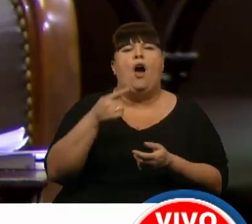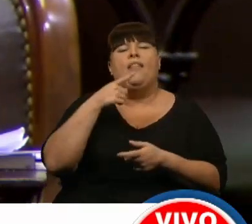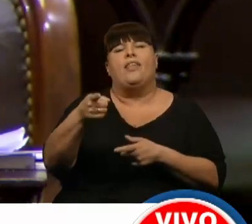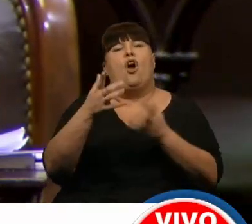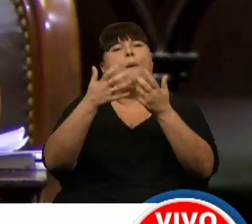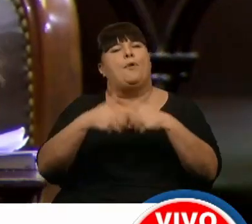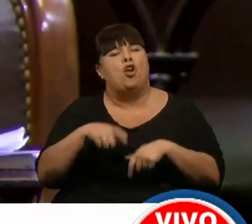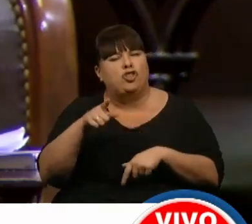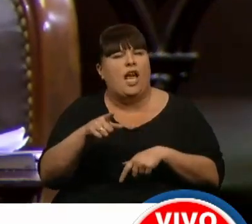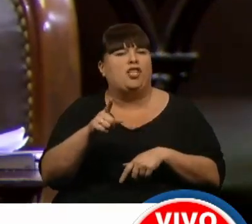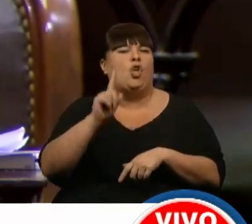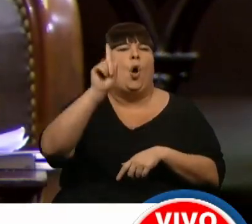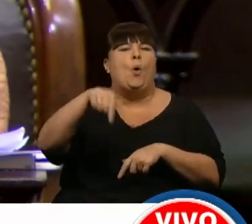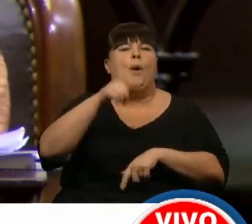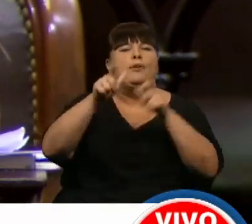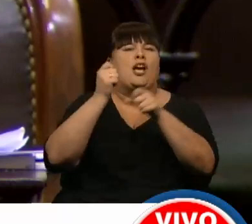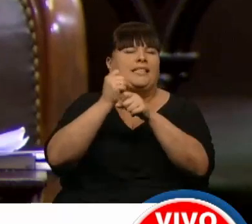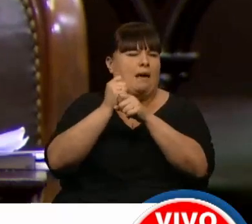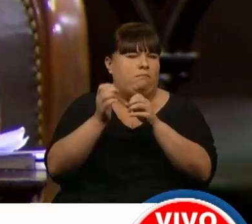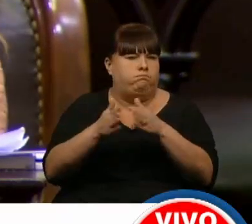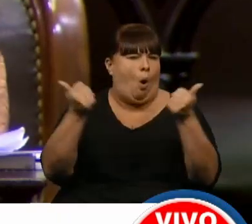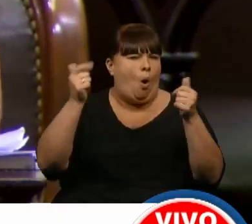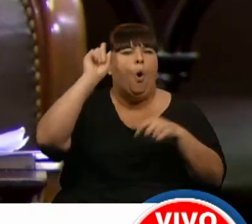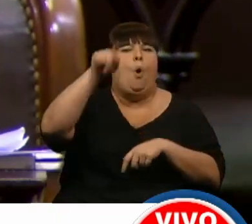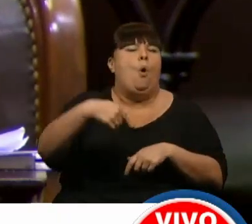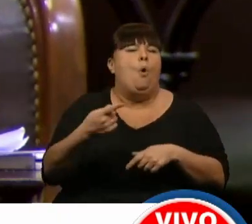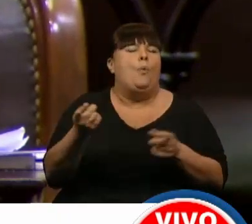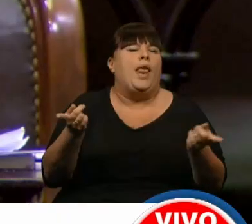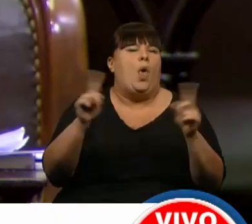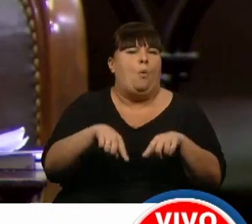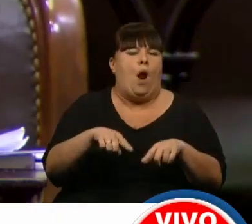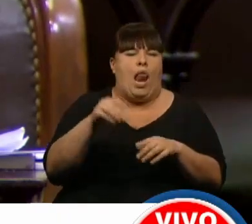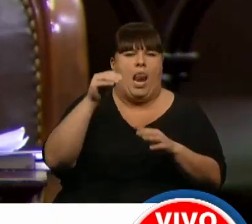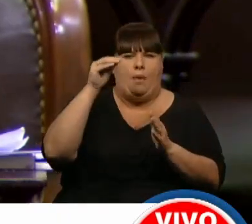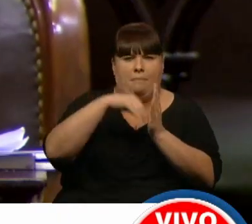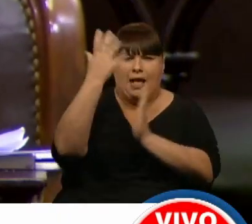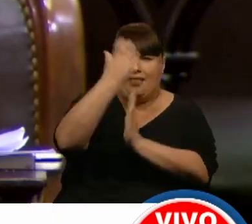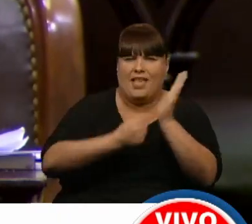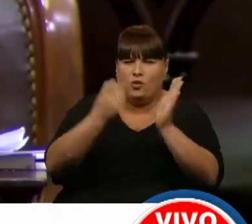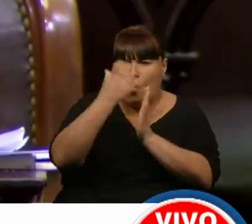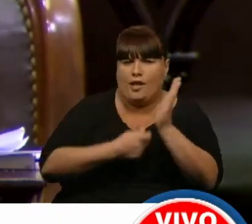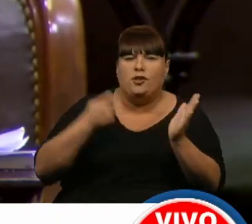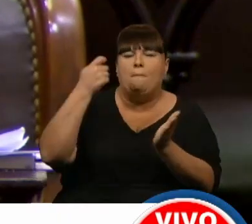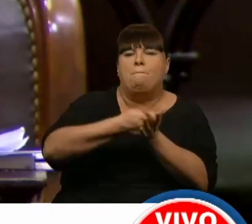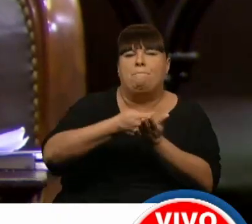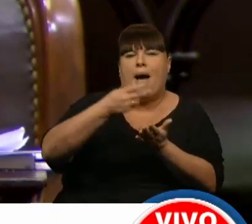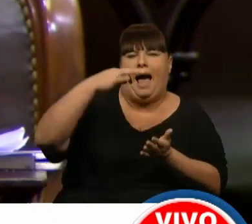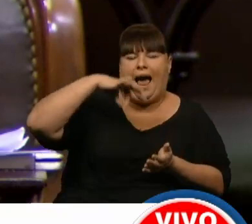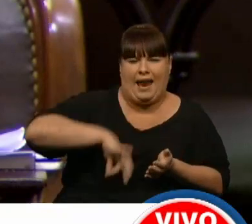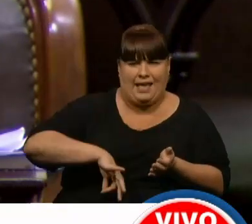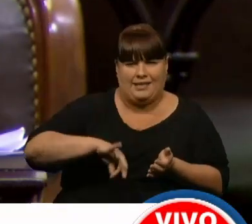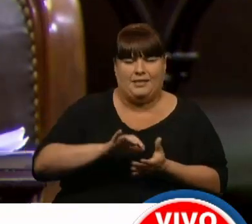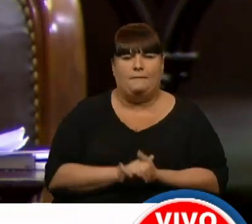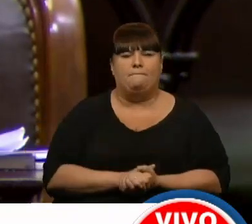este proyecto va a llevar a los trabajadores rápidamente a caer nuevamente en tener que pagar